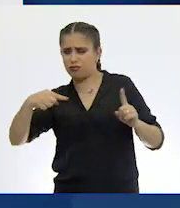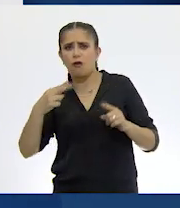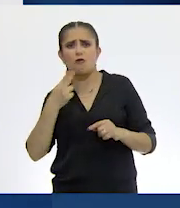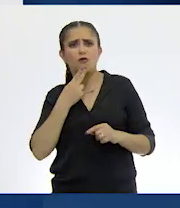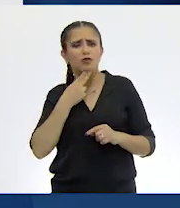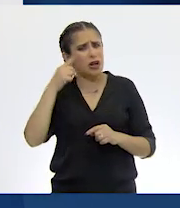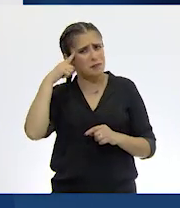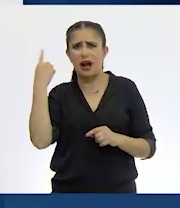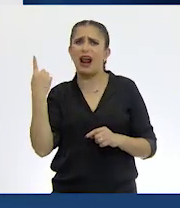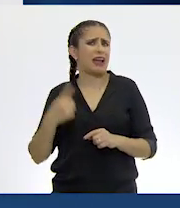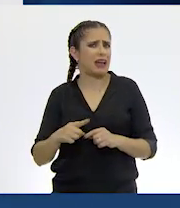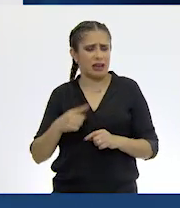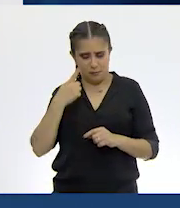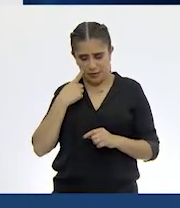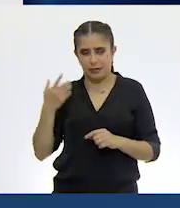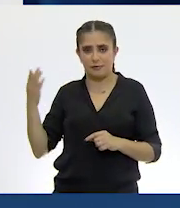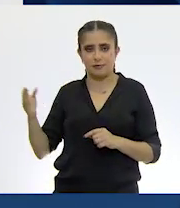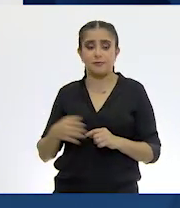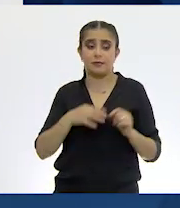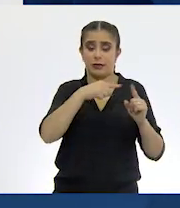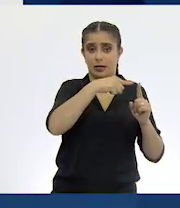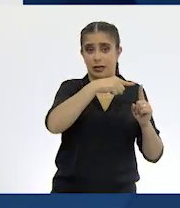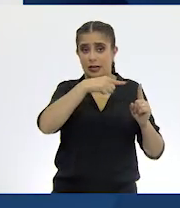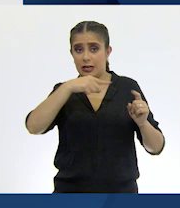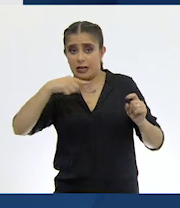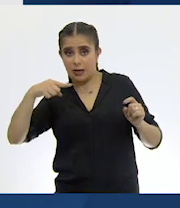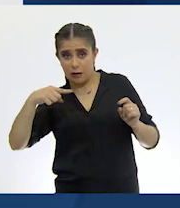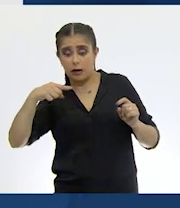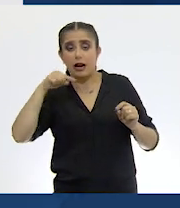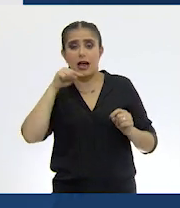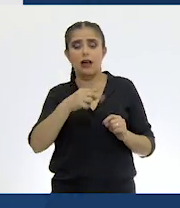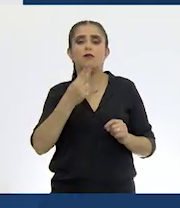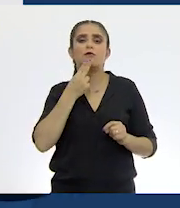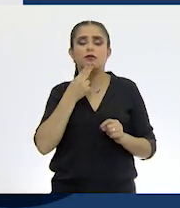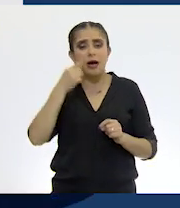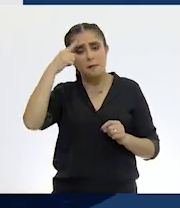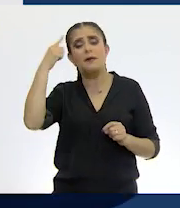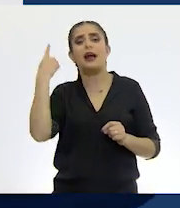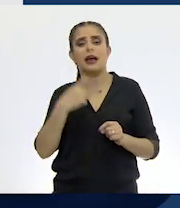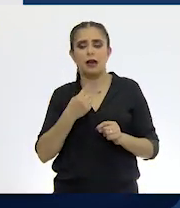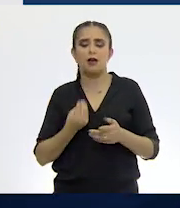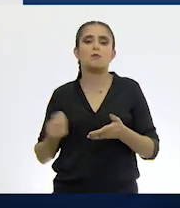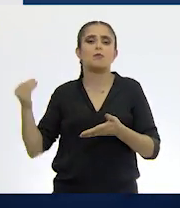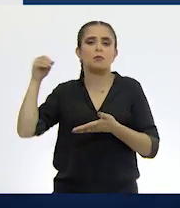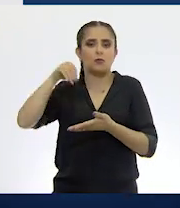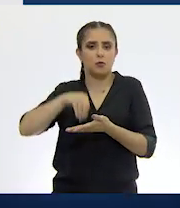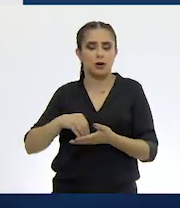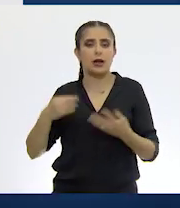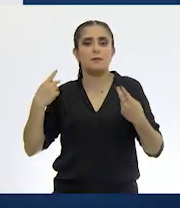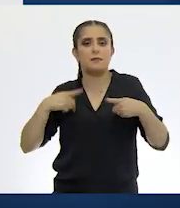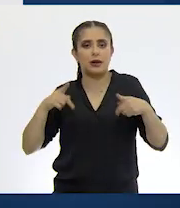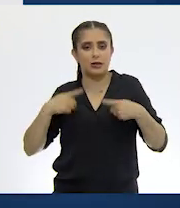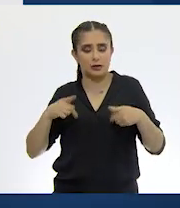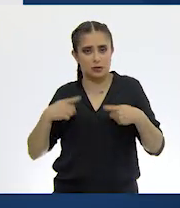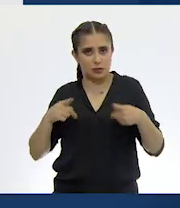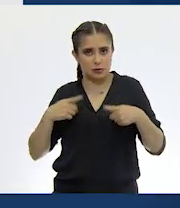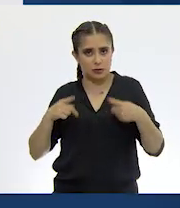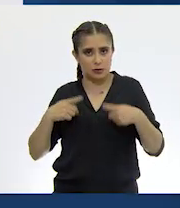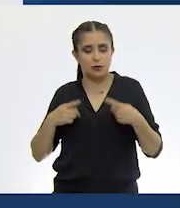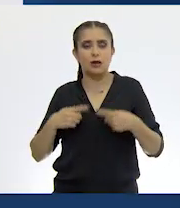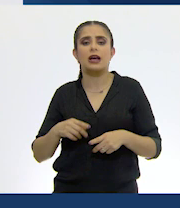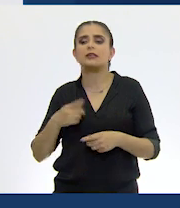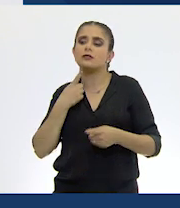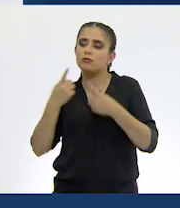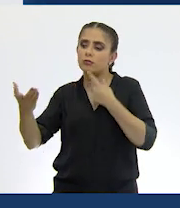por favor? Por supuesto, dice, el guión largo en la escritura puede usarse para introducir los parlamentos de los personajes o personas en un